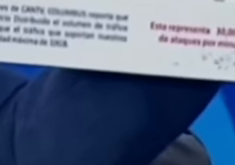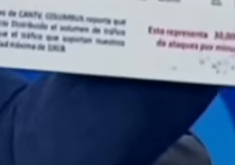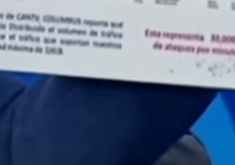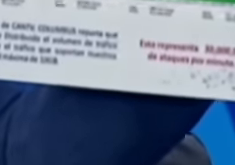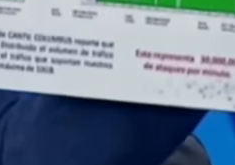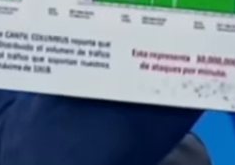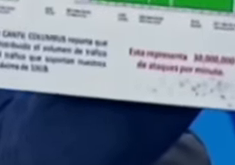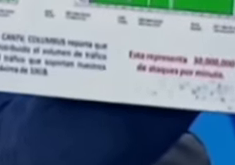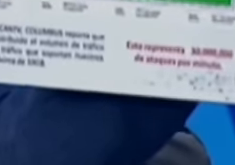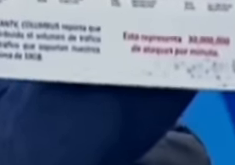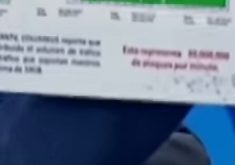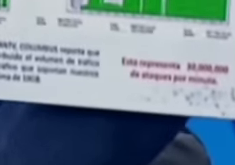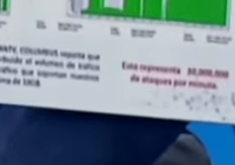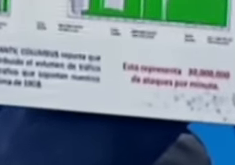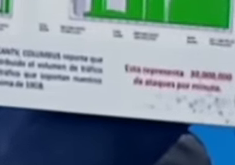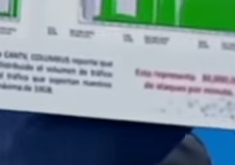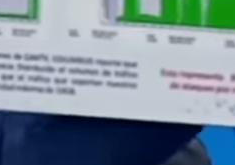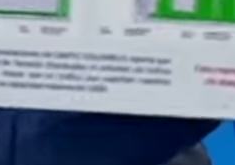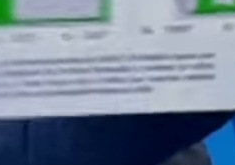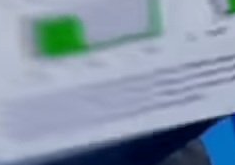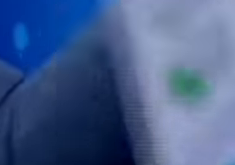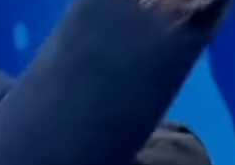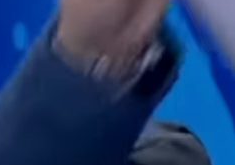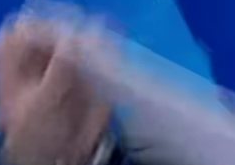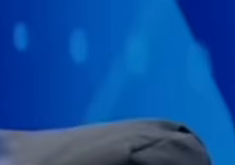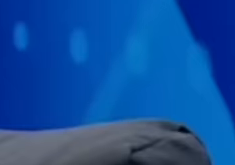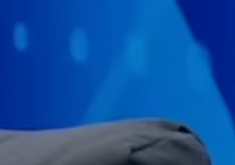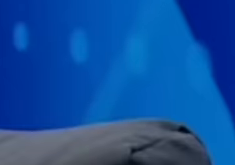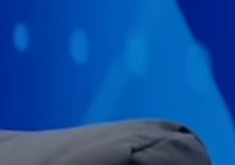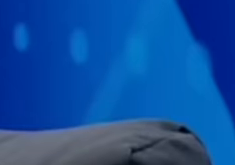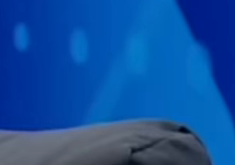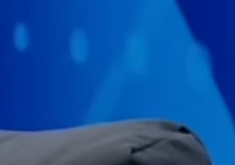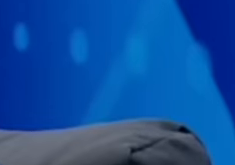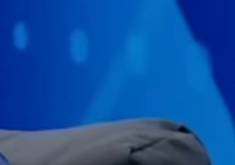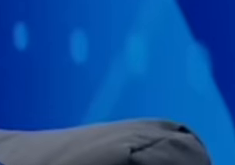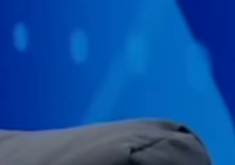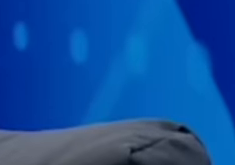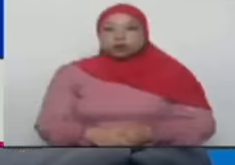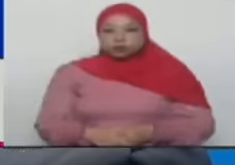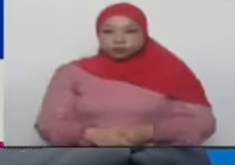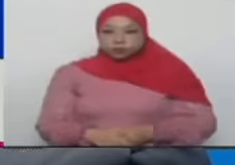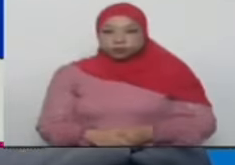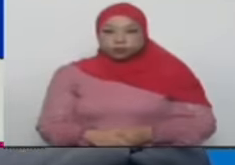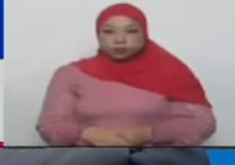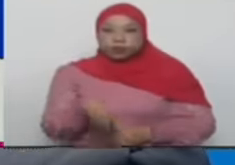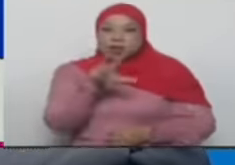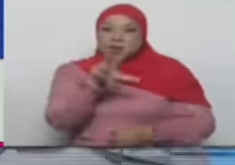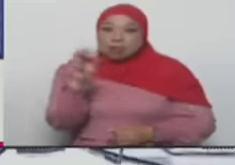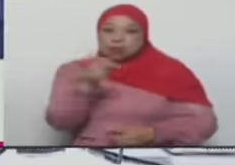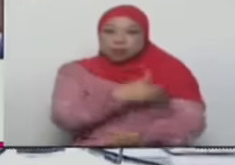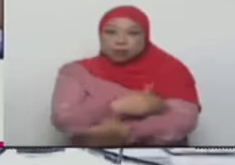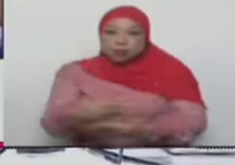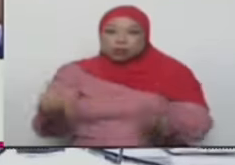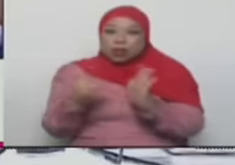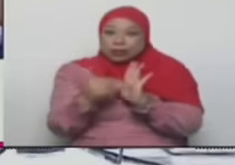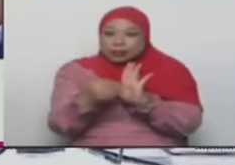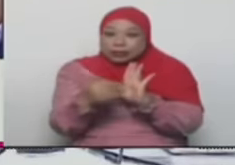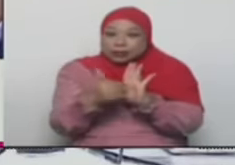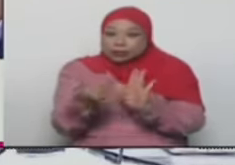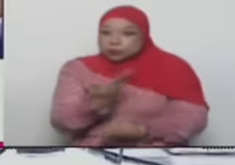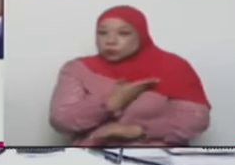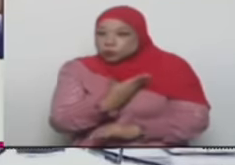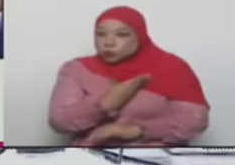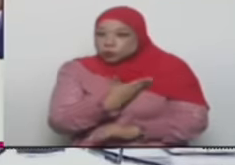reportaban 30 millones de ataques por minuto. Igualmente, presidente, las otras Bueno, de tres. hecho liquidaron todo el sistema